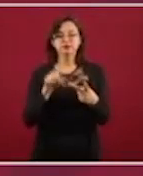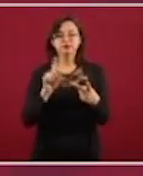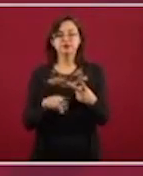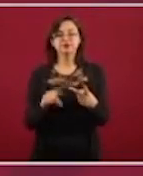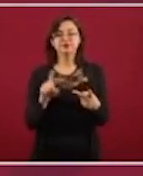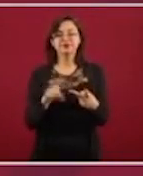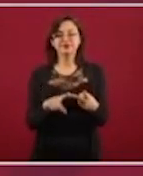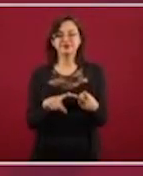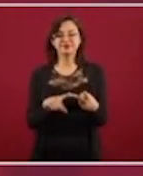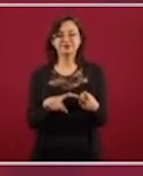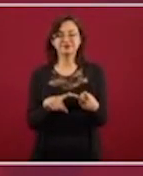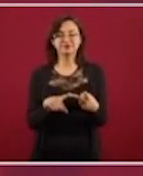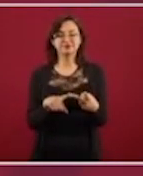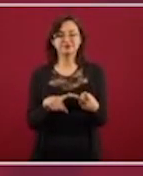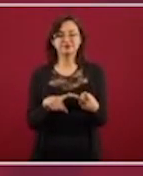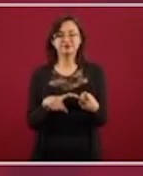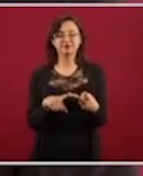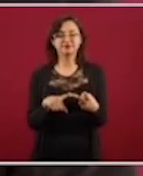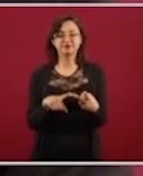que si